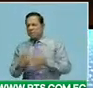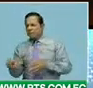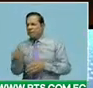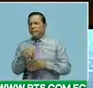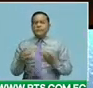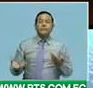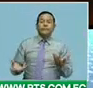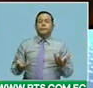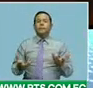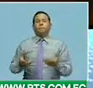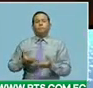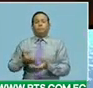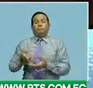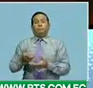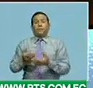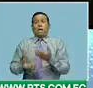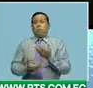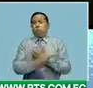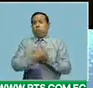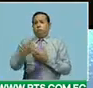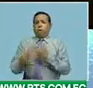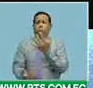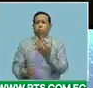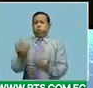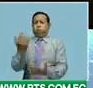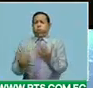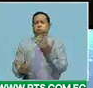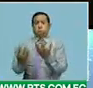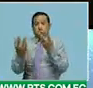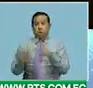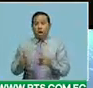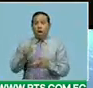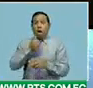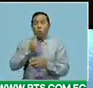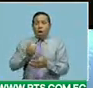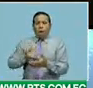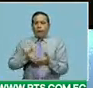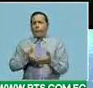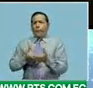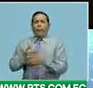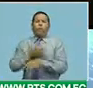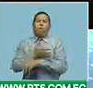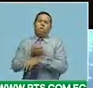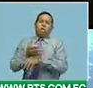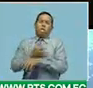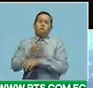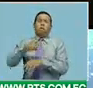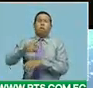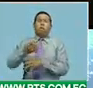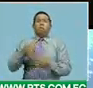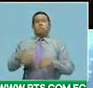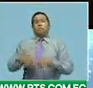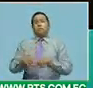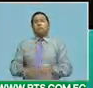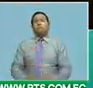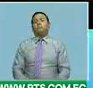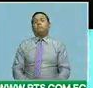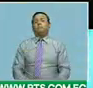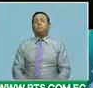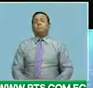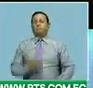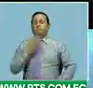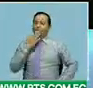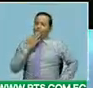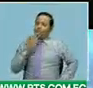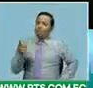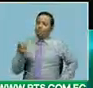Por eso dejó que se incendie, se sigue incendiando, consumiendo, hasta hacer la parte operativa en este momento, y esperamos unas horas más terminar eso. Agradecemos al alcalde del Cantón